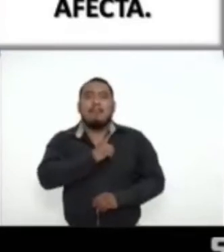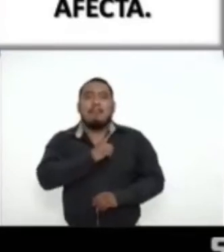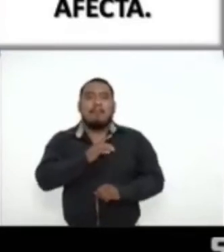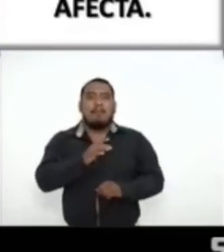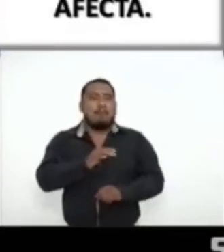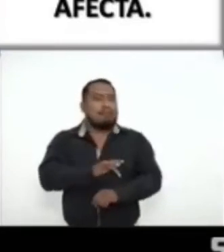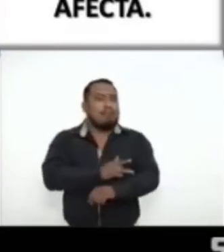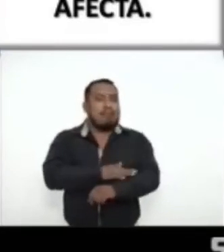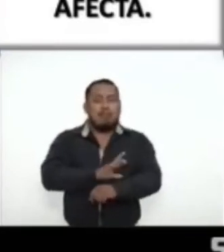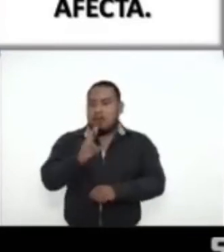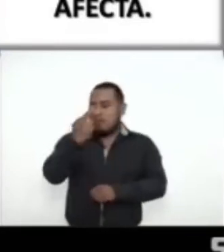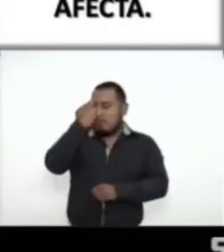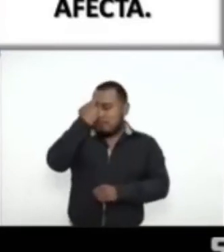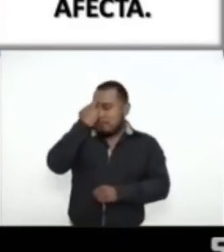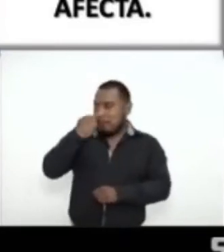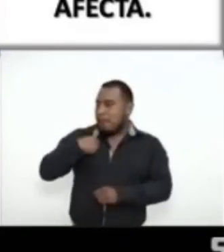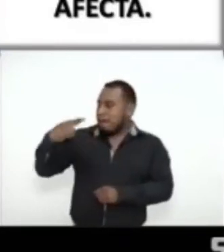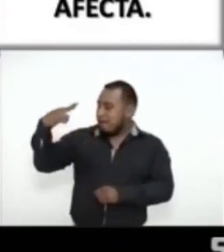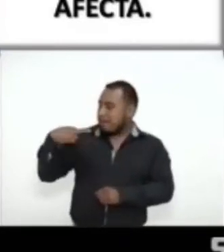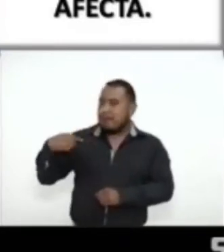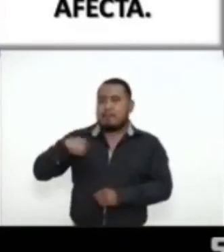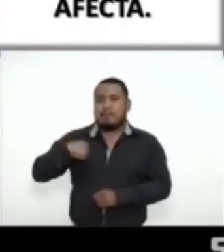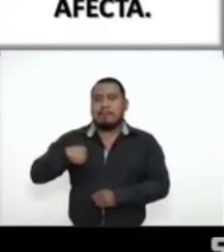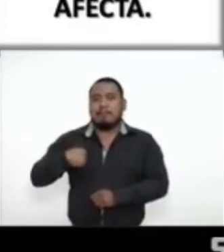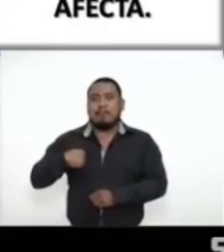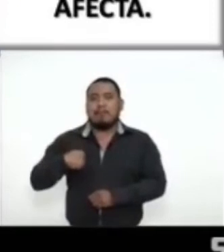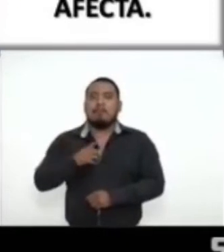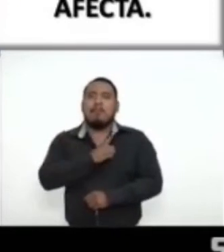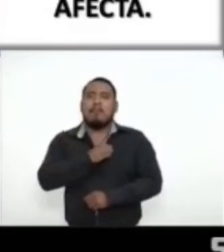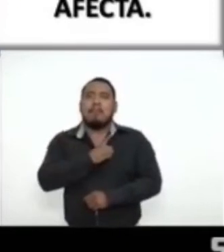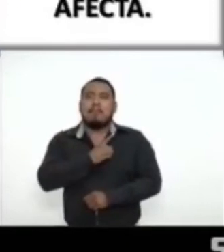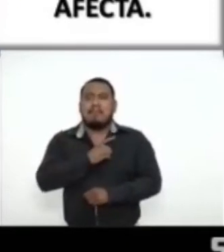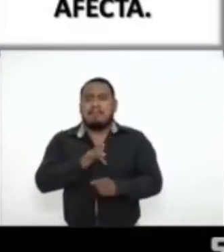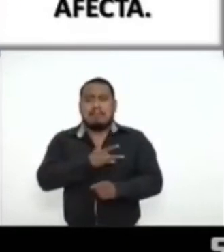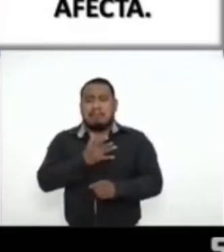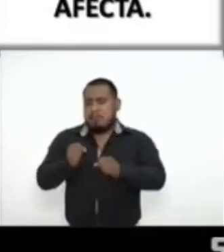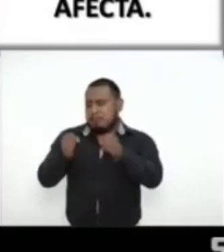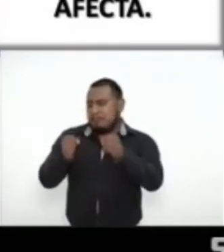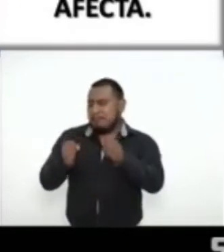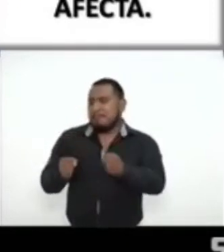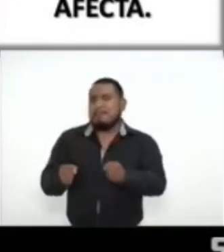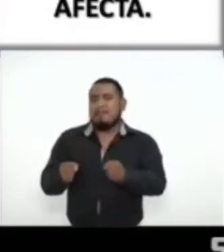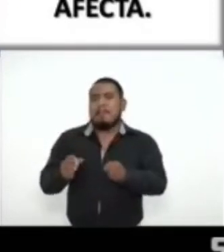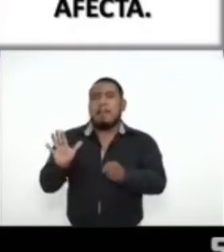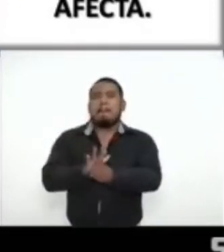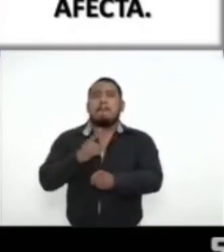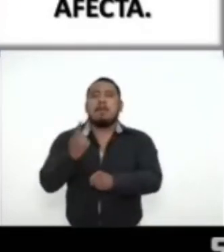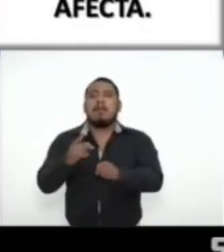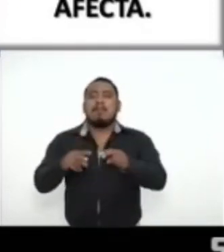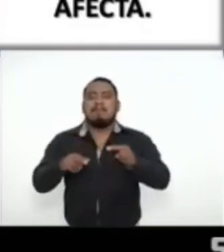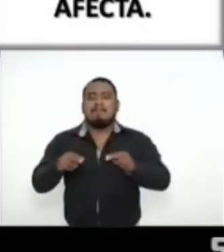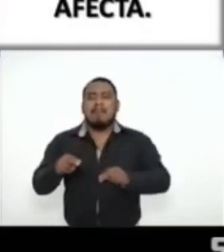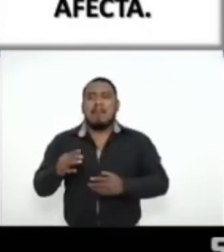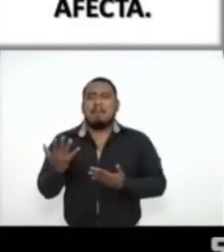me reconocía o que me valorara. O solamente quería sentirme segura. Porque hay necesidades